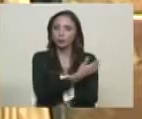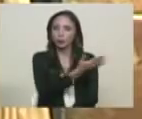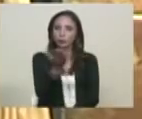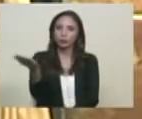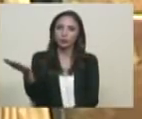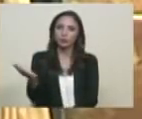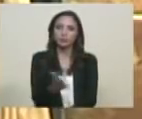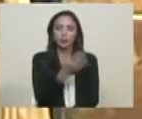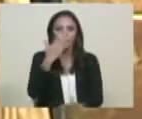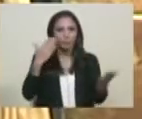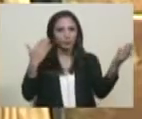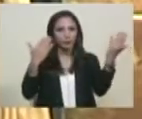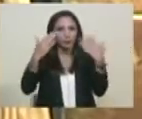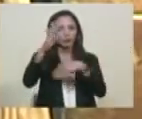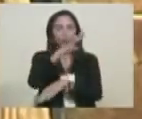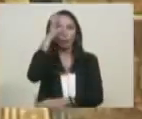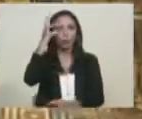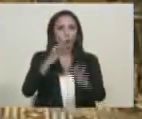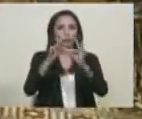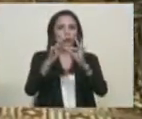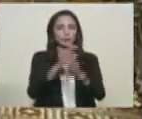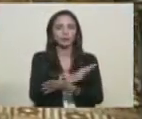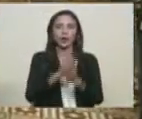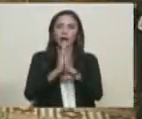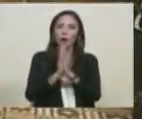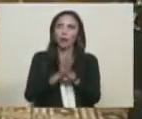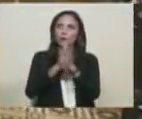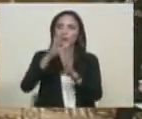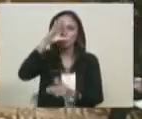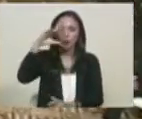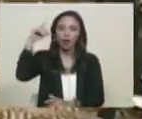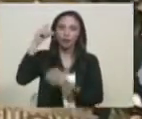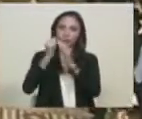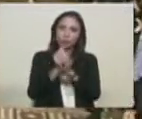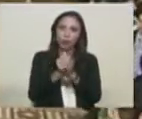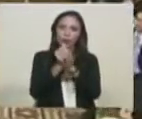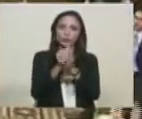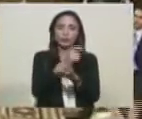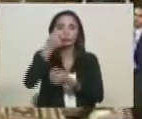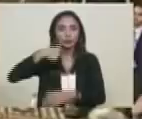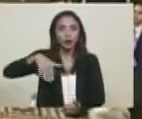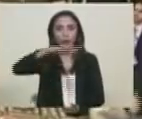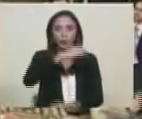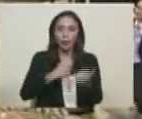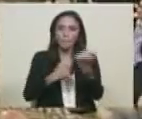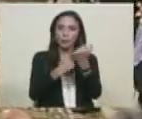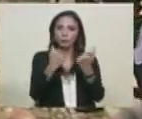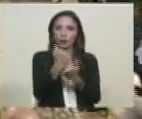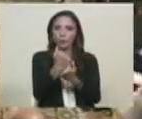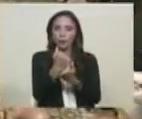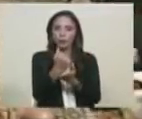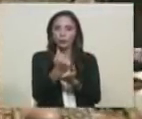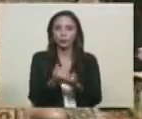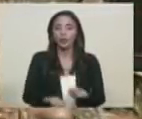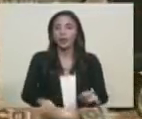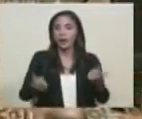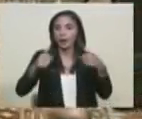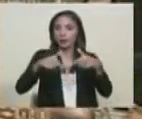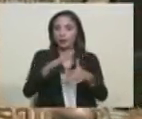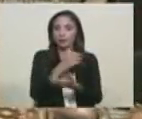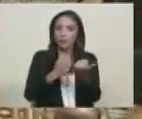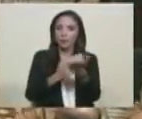Venezuela. Vamos adelante con mucha fe. Pido a Dios su bendición. Pido al pueblo su apoyo. Porque en esta